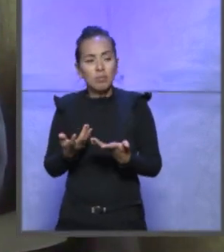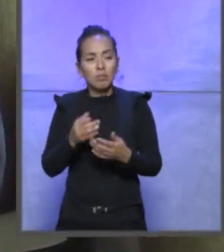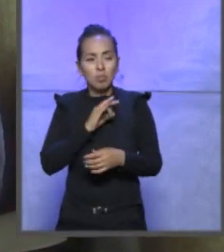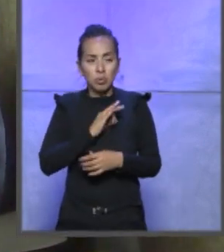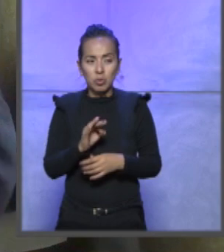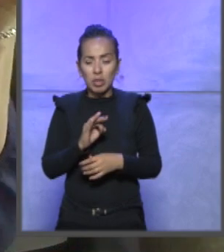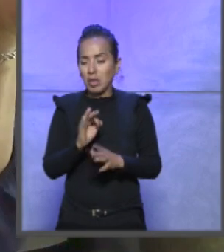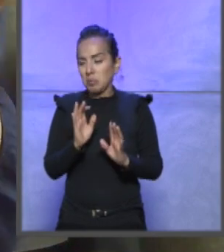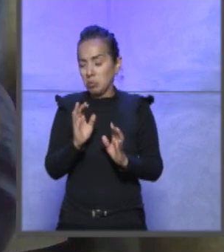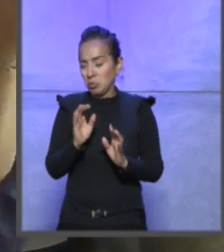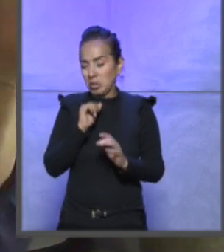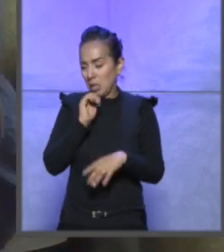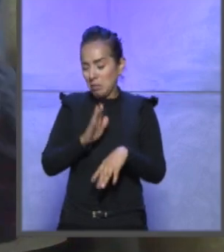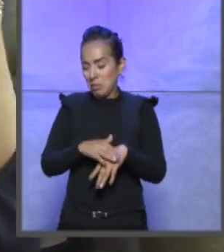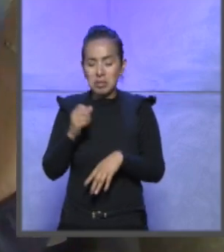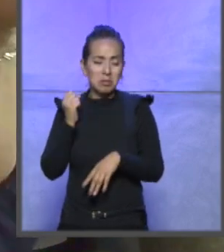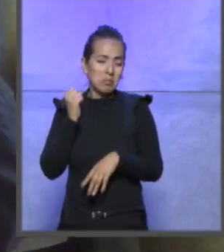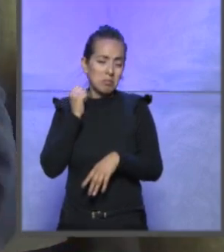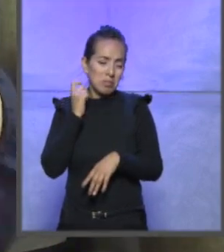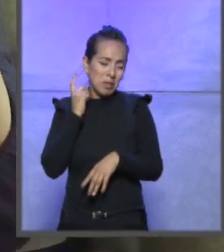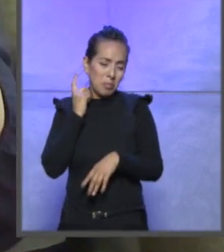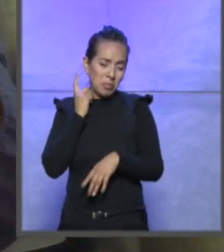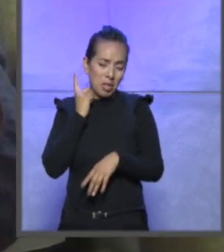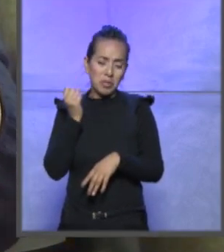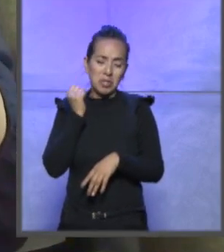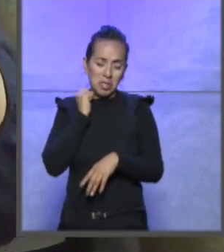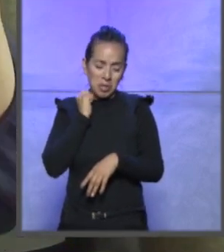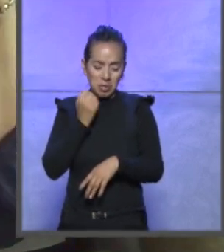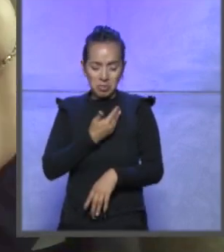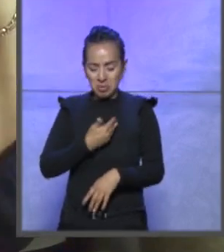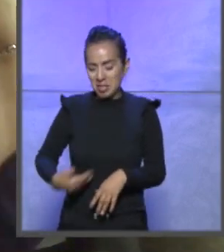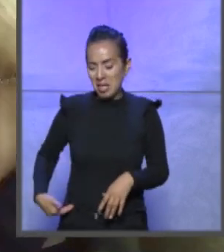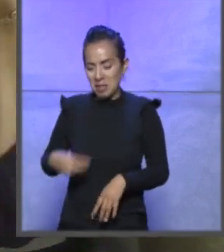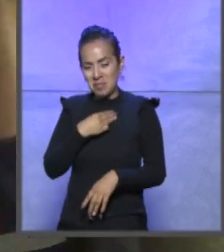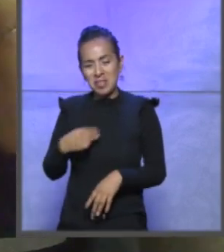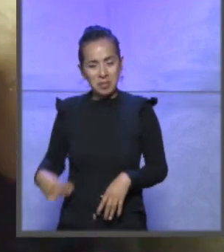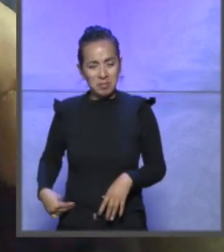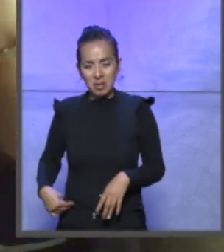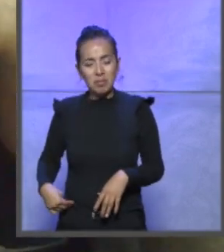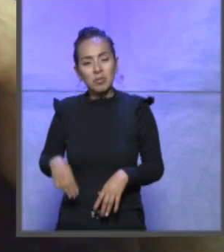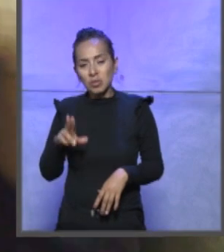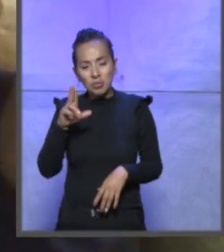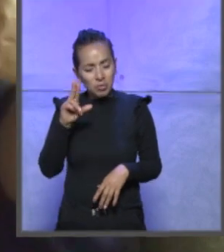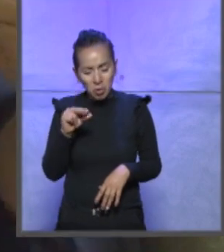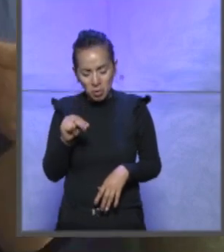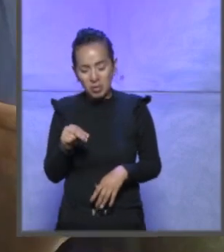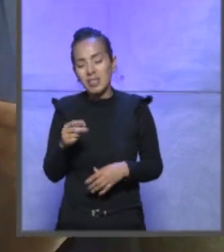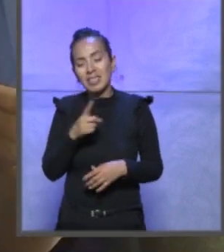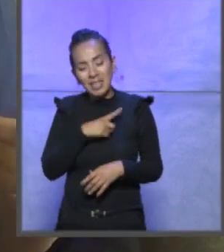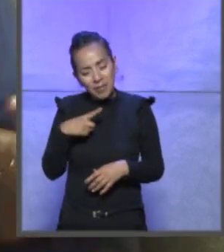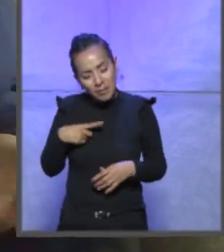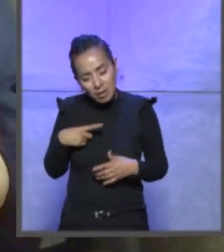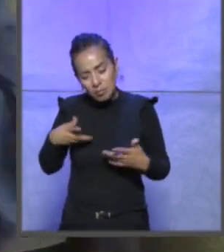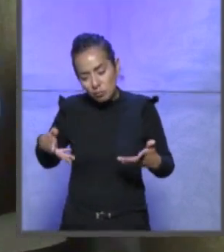solamente podemos ser diputados o presidentes municipales o gobernadores, no. Tenemos que fomentar la